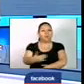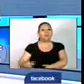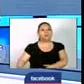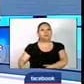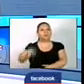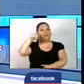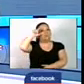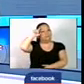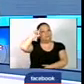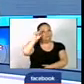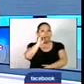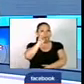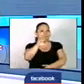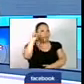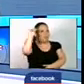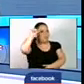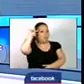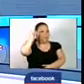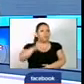esto según los analistas